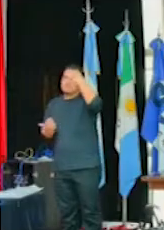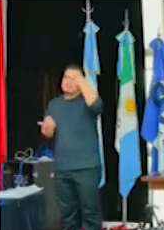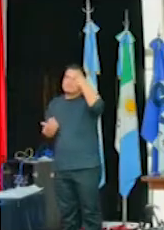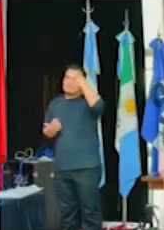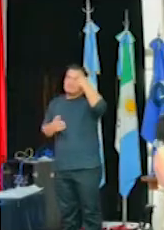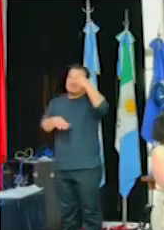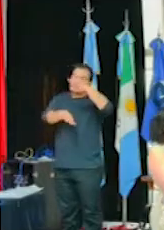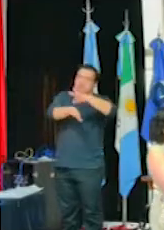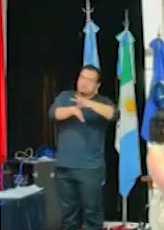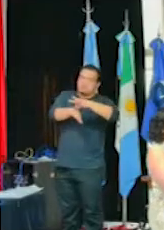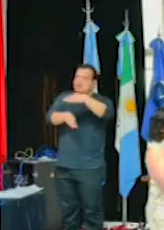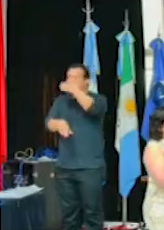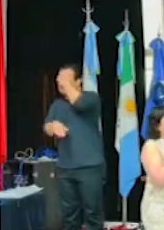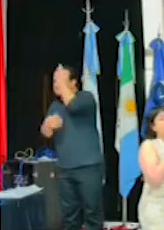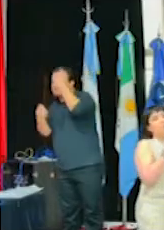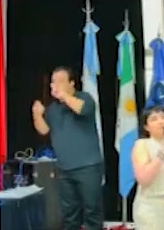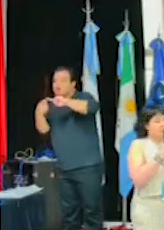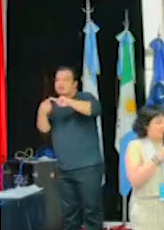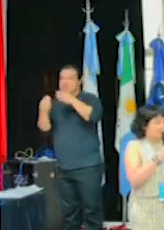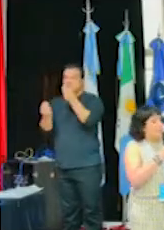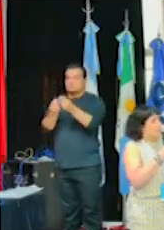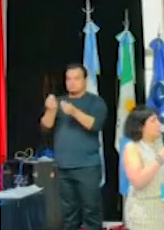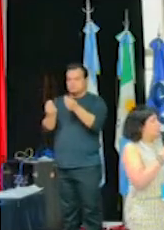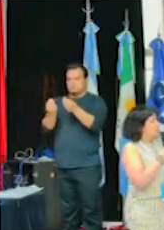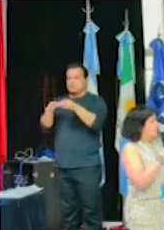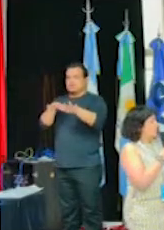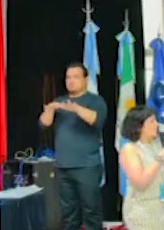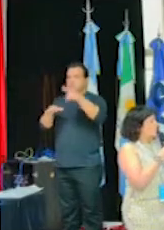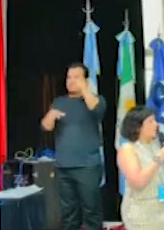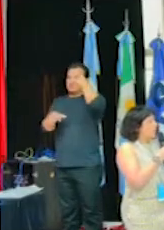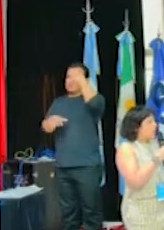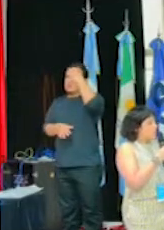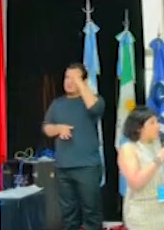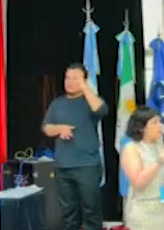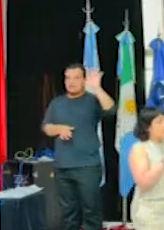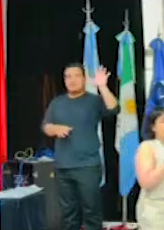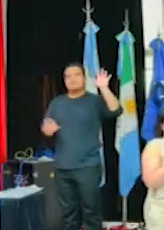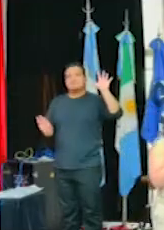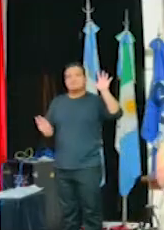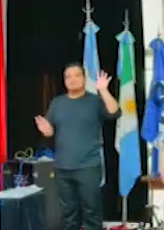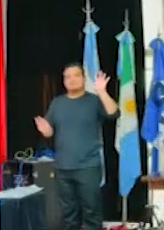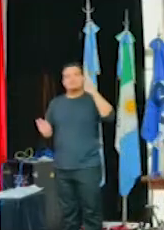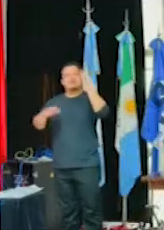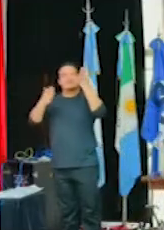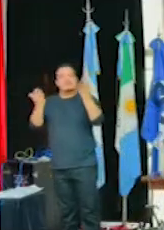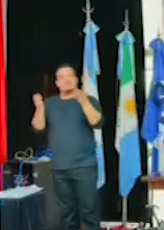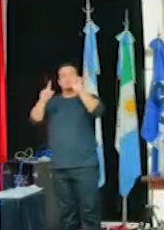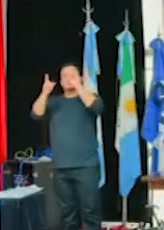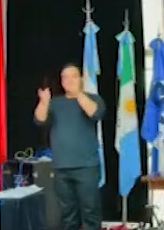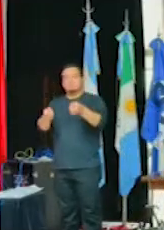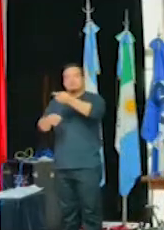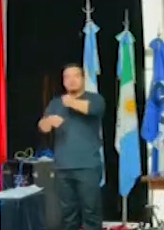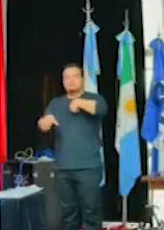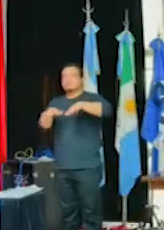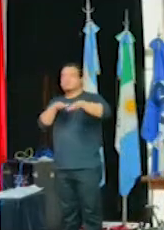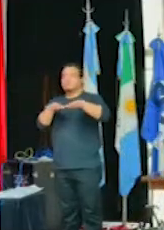relación médico-paciente cuando fantasea con eso, ¿no? Entonces, cuando hablamos de deshumanización, y